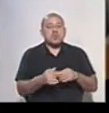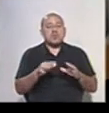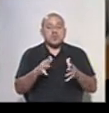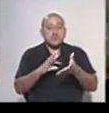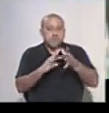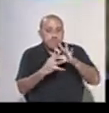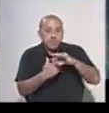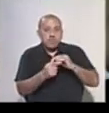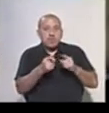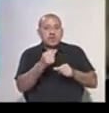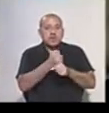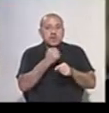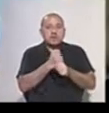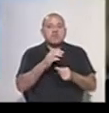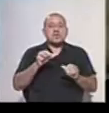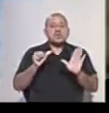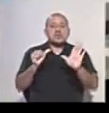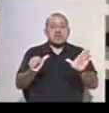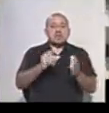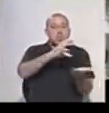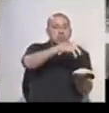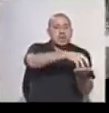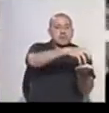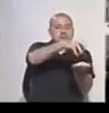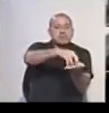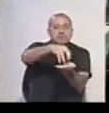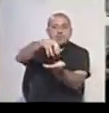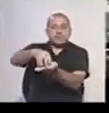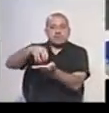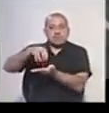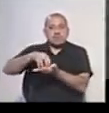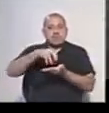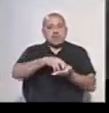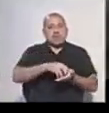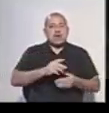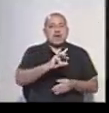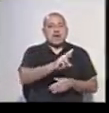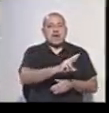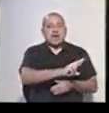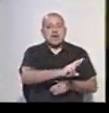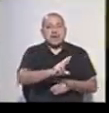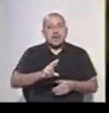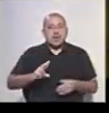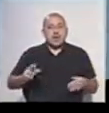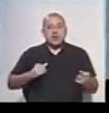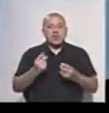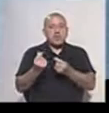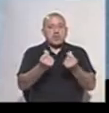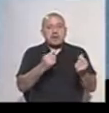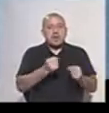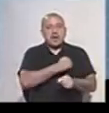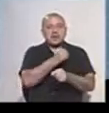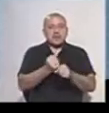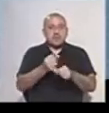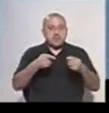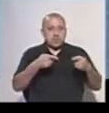las 6 bases que tenemos por ahora a lo largo del Río de la Plata hasta Punta del Este. Bueno,